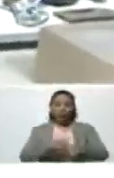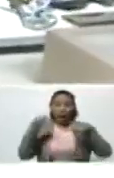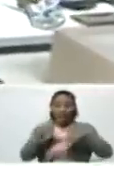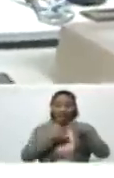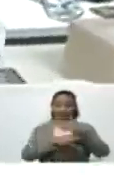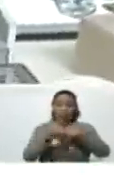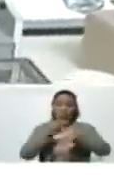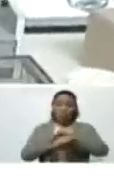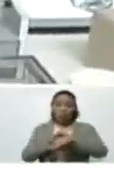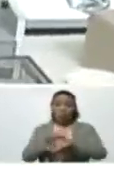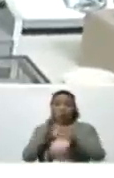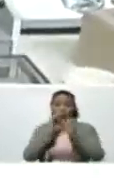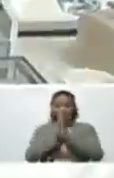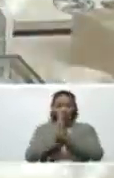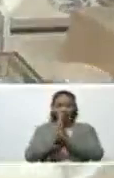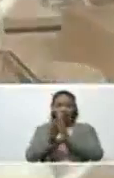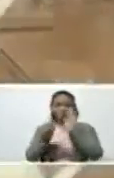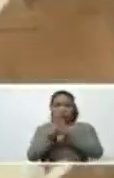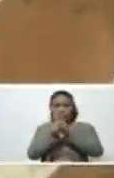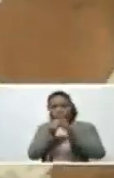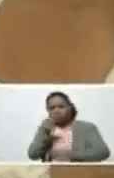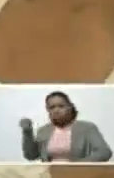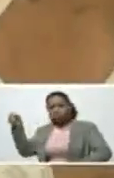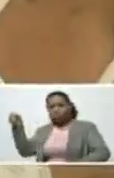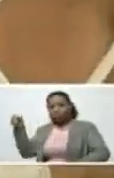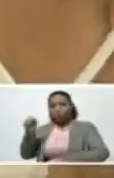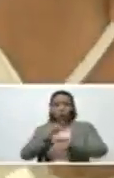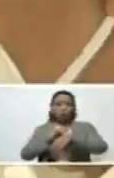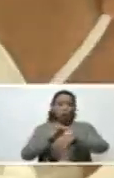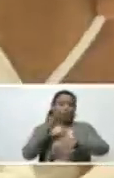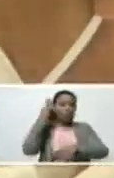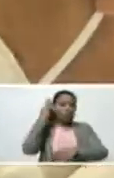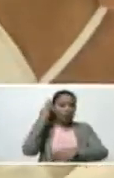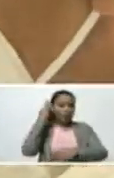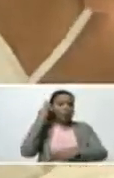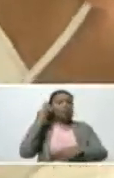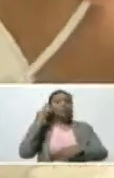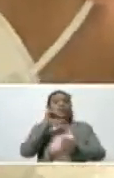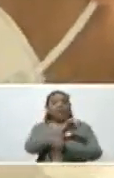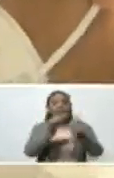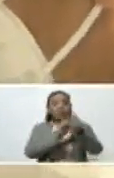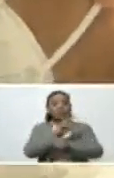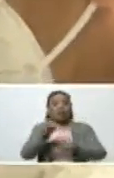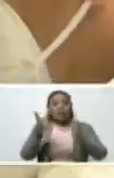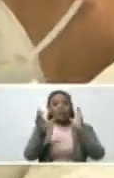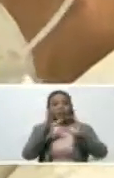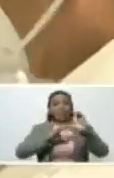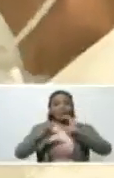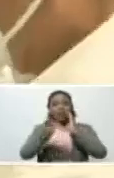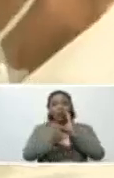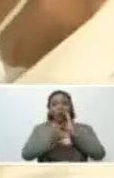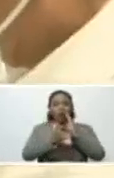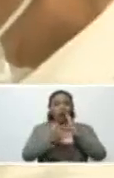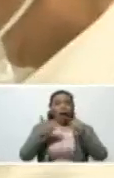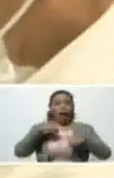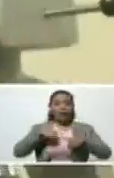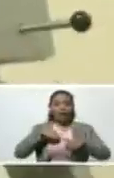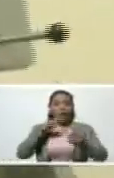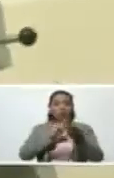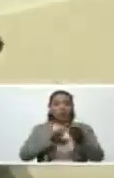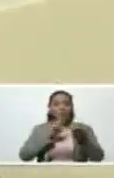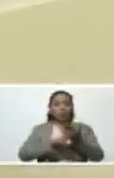Agarre el micrófono, por favor. Doctora Gabriela Jiménez, estamos en Instituto Venezolano de los Seguros, perdón,